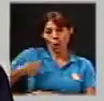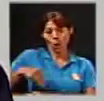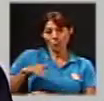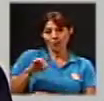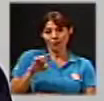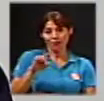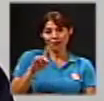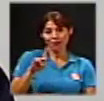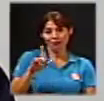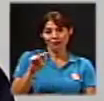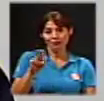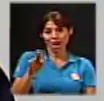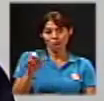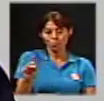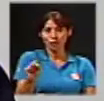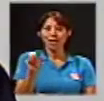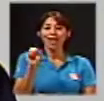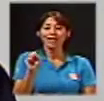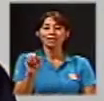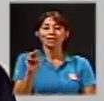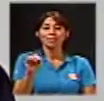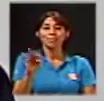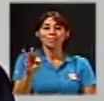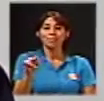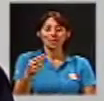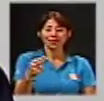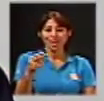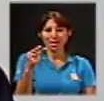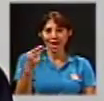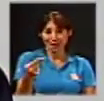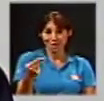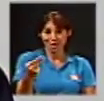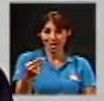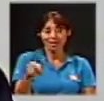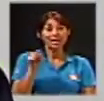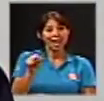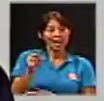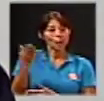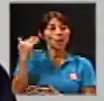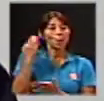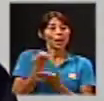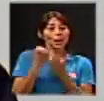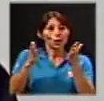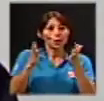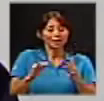Schmidt-Hebel, que es un... que fue el economista principal de la OECD